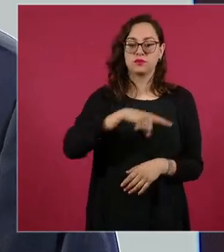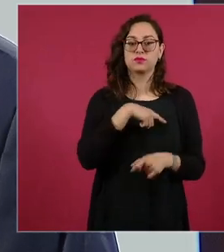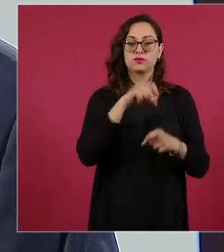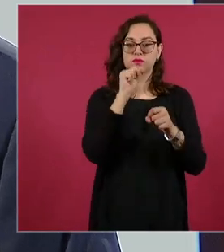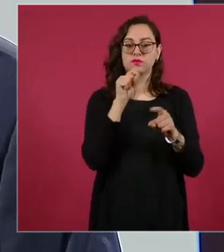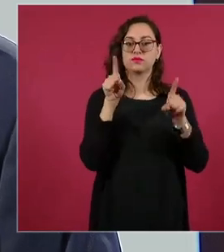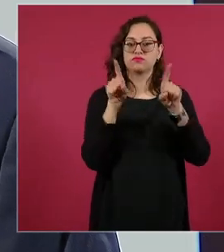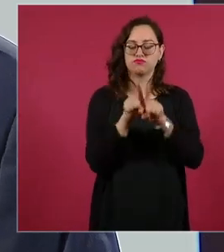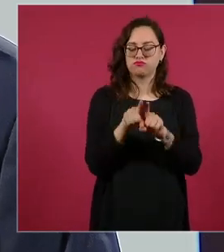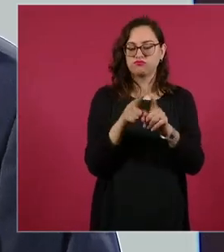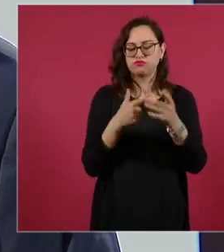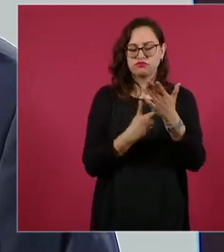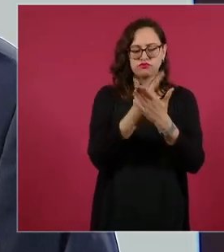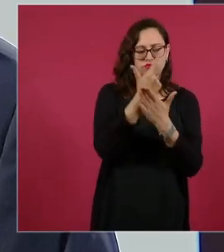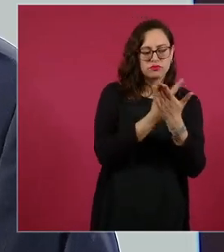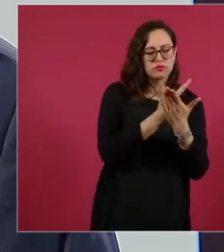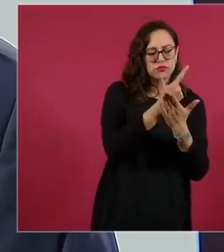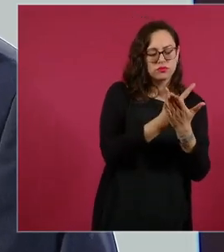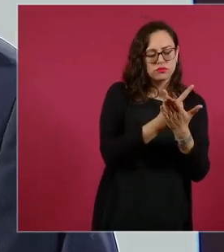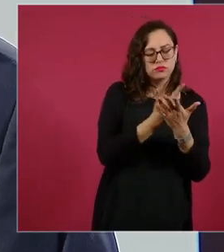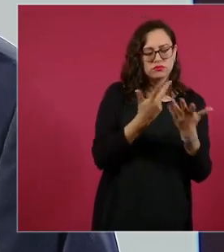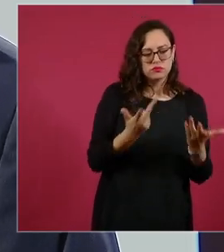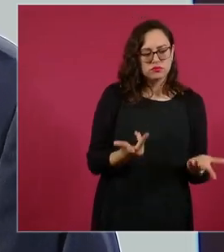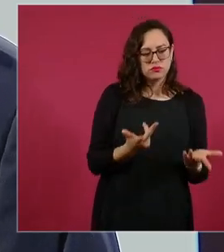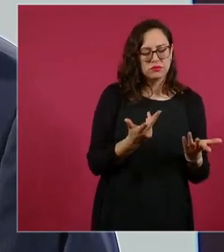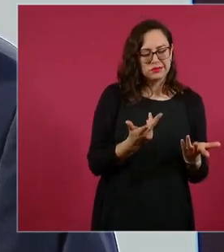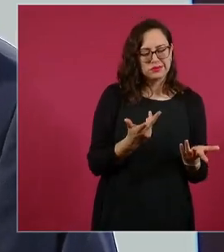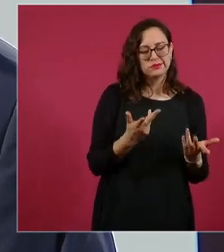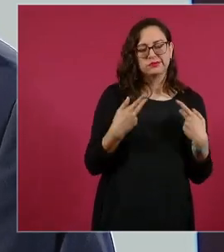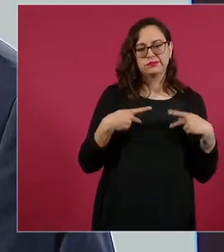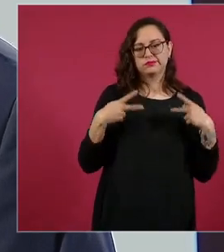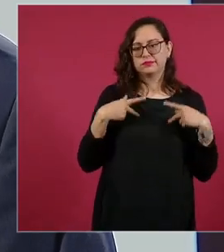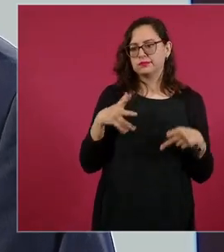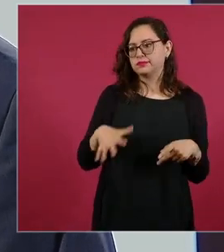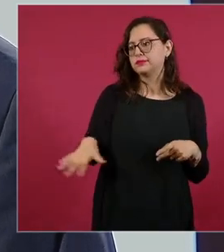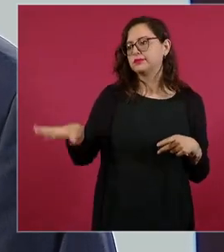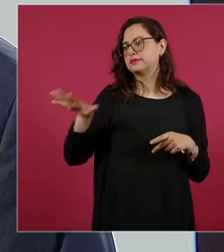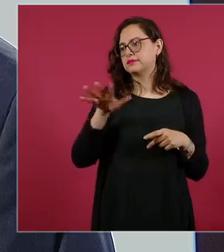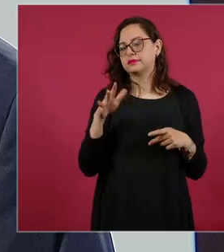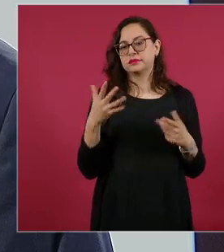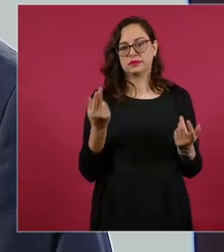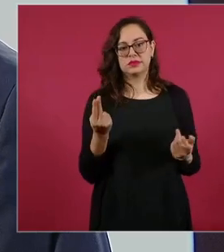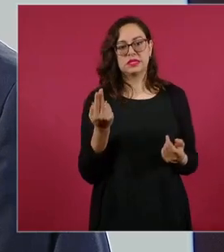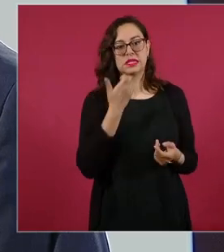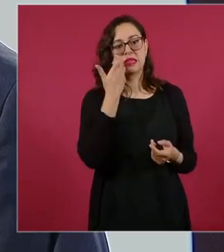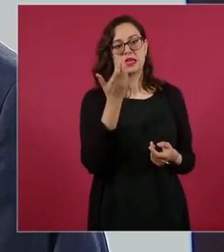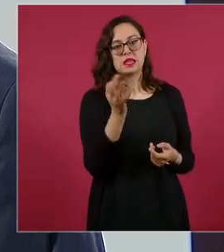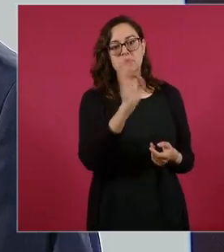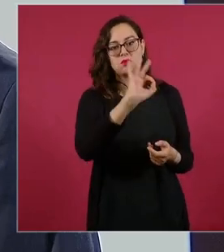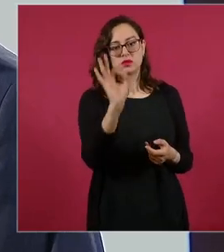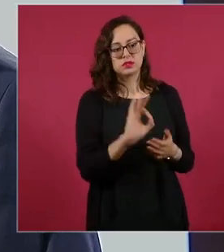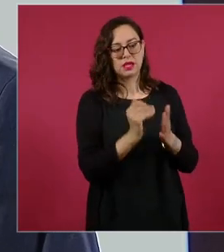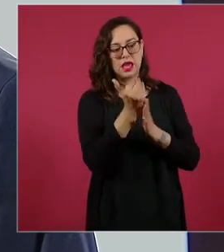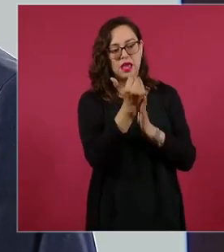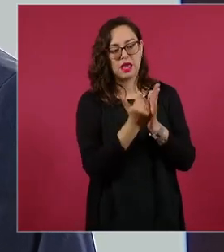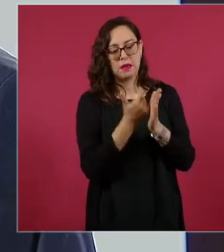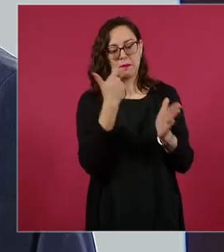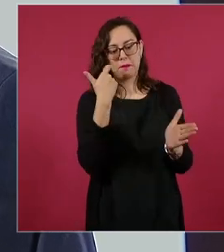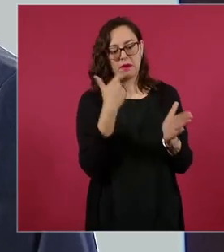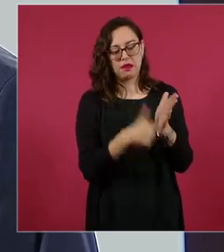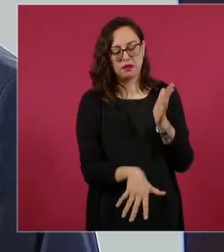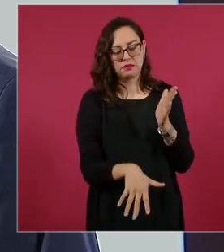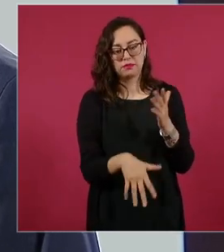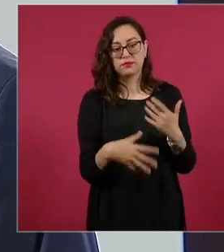porque una demanda muy importante de la derechohabiencia es de que podamos ofrecer tasas más bajas. Como lo dije, entre un